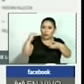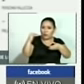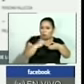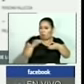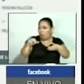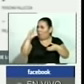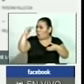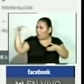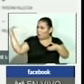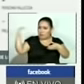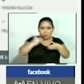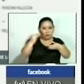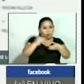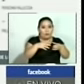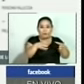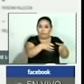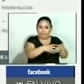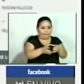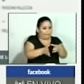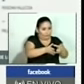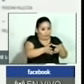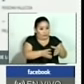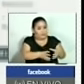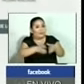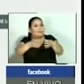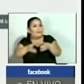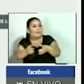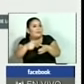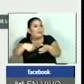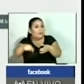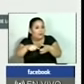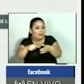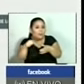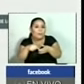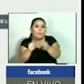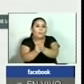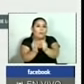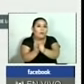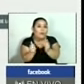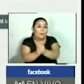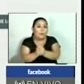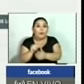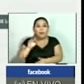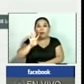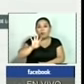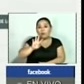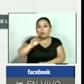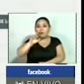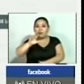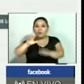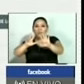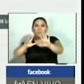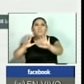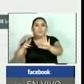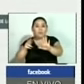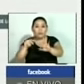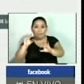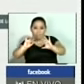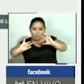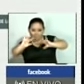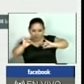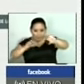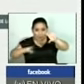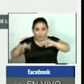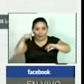procedentes de diferentes países. Hoy el problema está en los contagios comunitarios, son 438, y estos seguramente